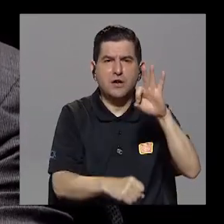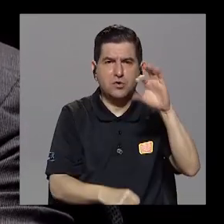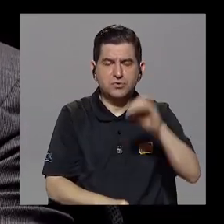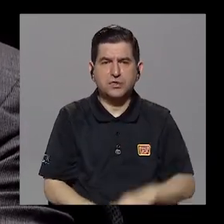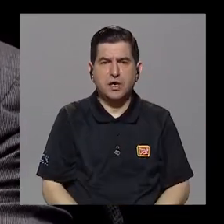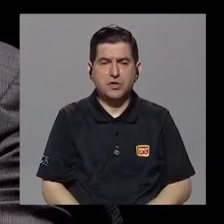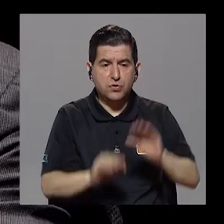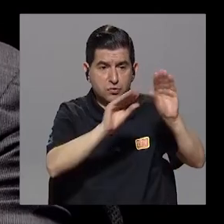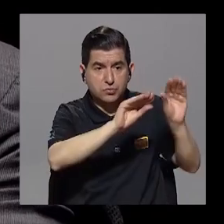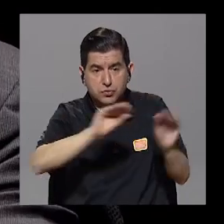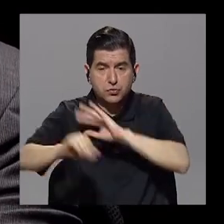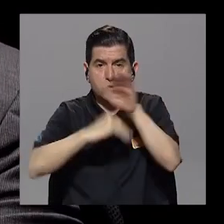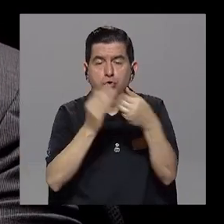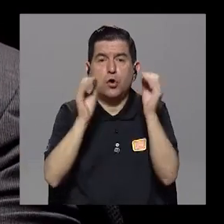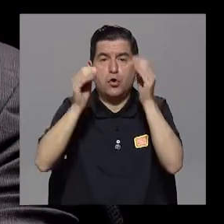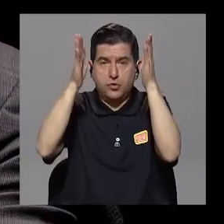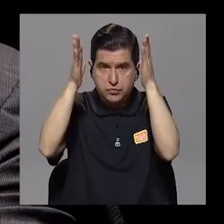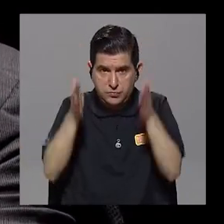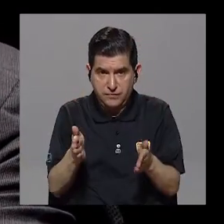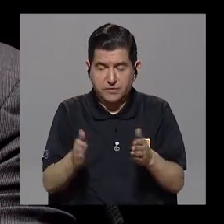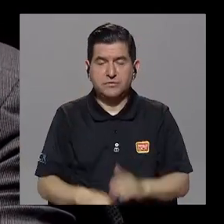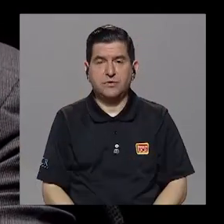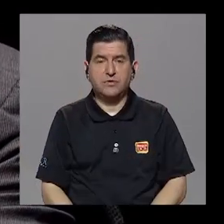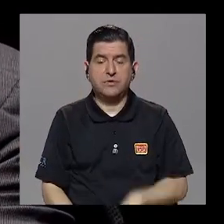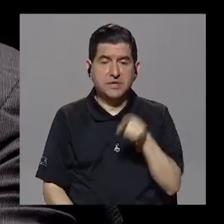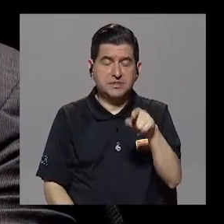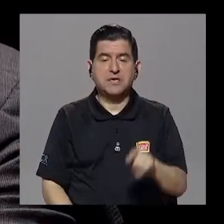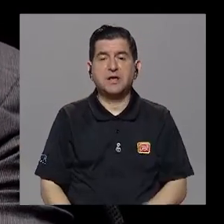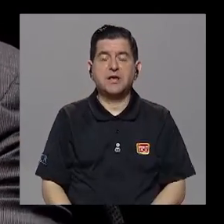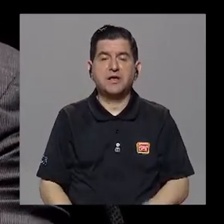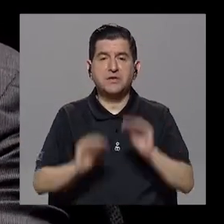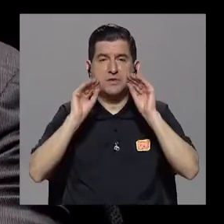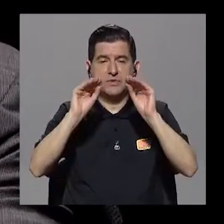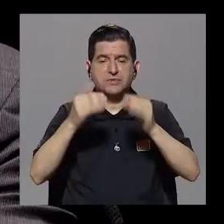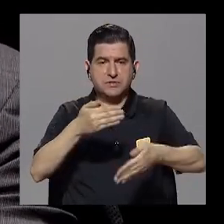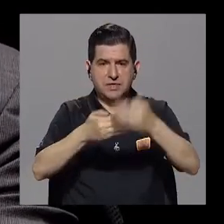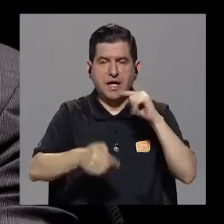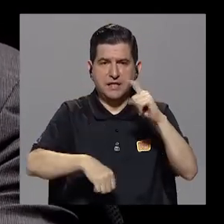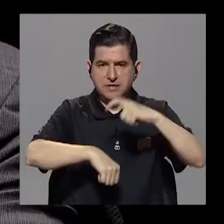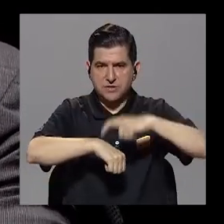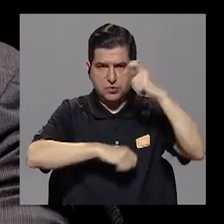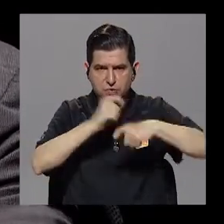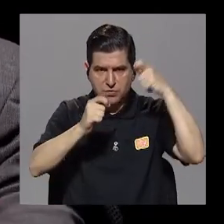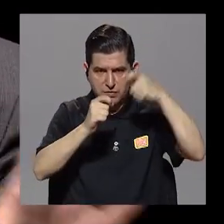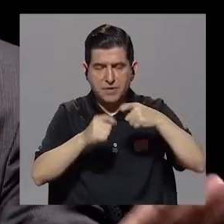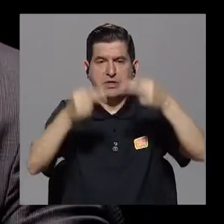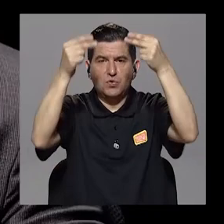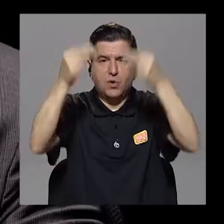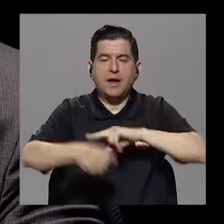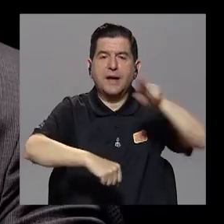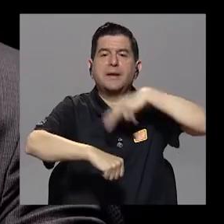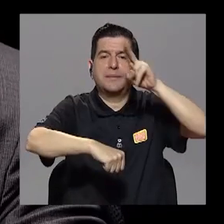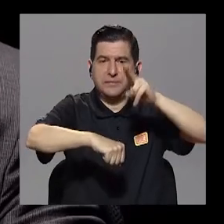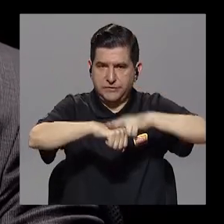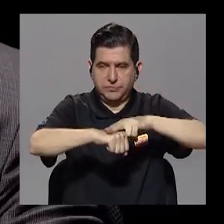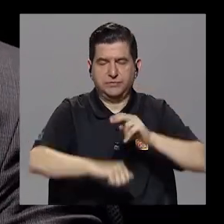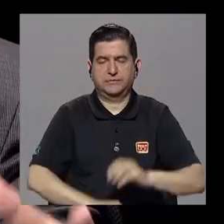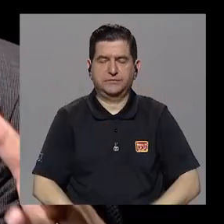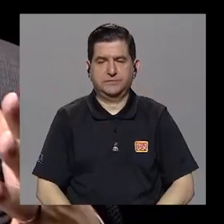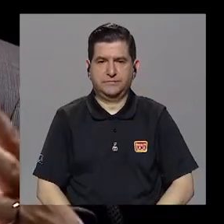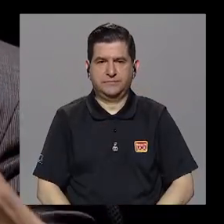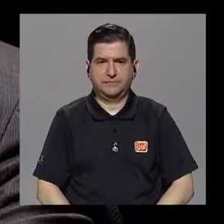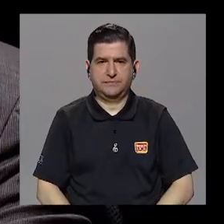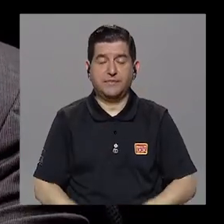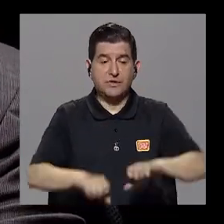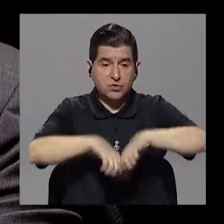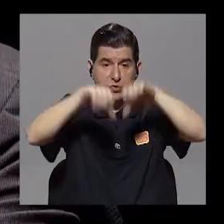se trasladó a todos los maestros que habían dado clases antes de cierta fecha al presupuesto nacional.